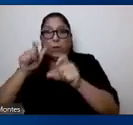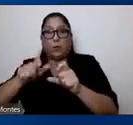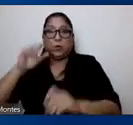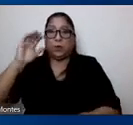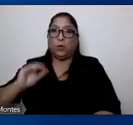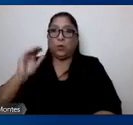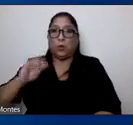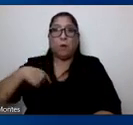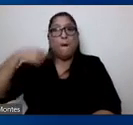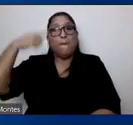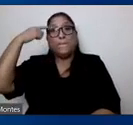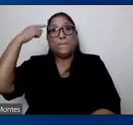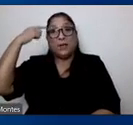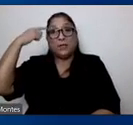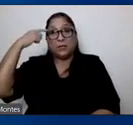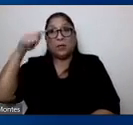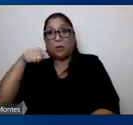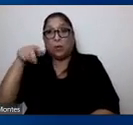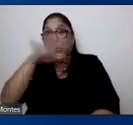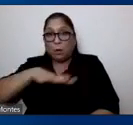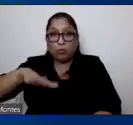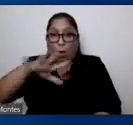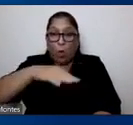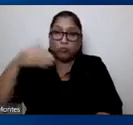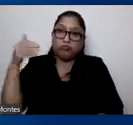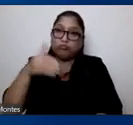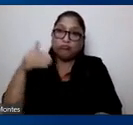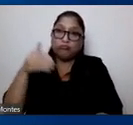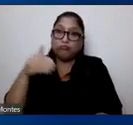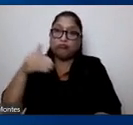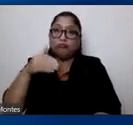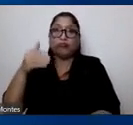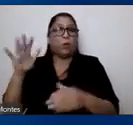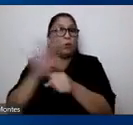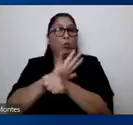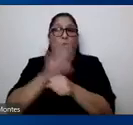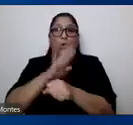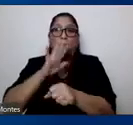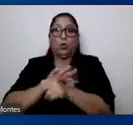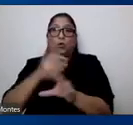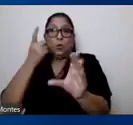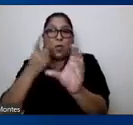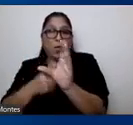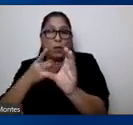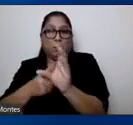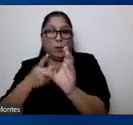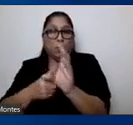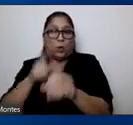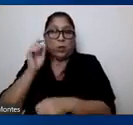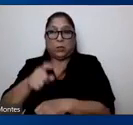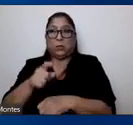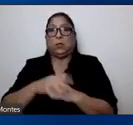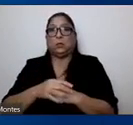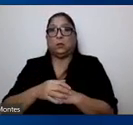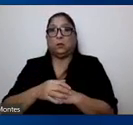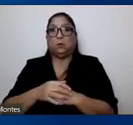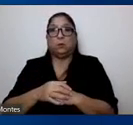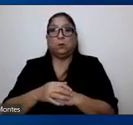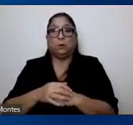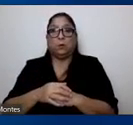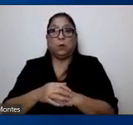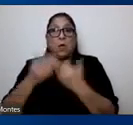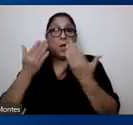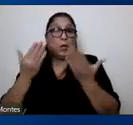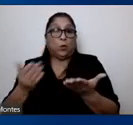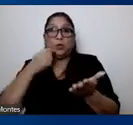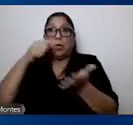presumiendo de que los asistentes en su íntegro eran subversivos terroristas. Entonces este